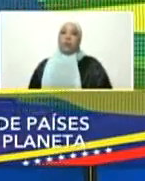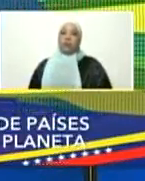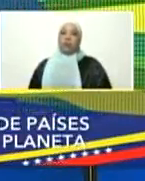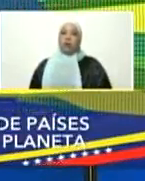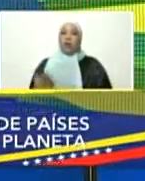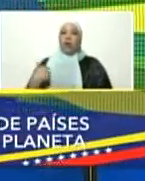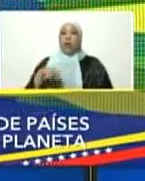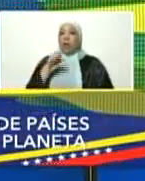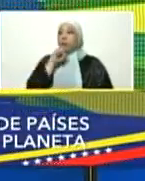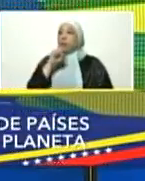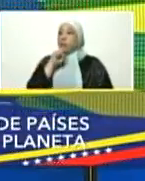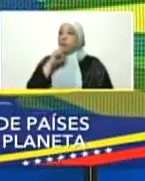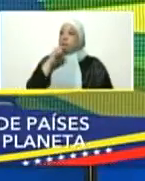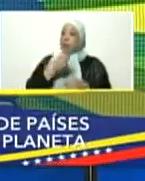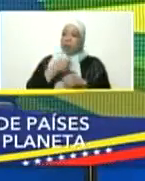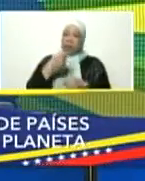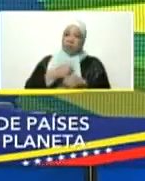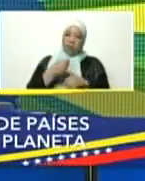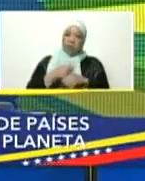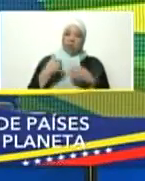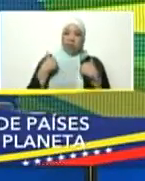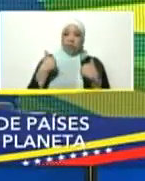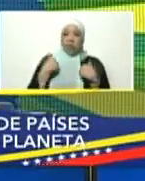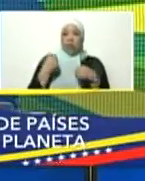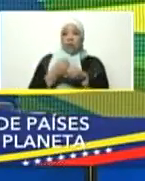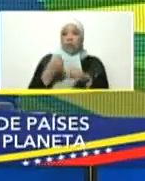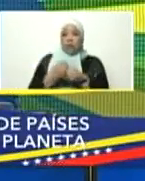interminable, inusual,